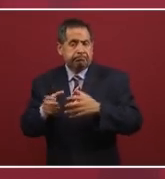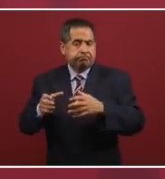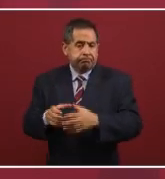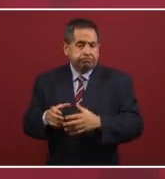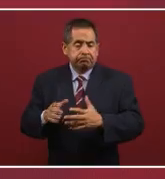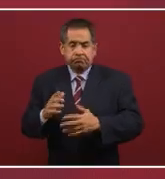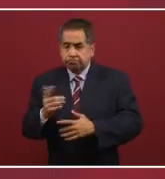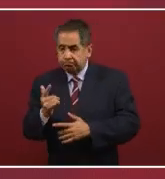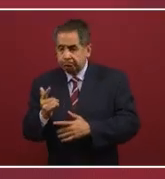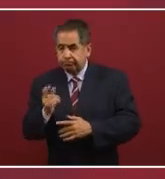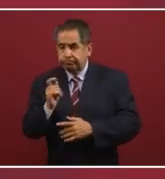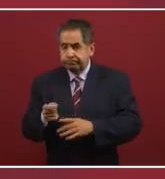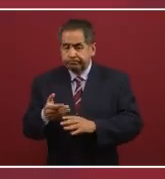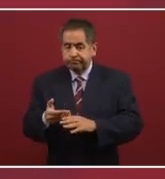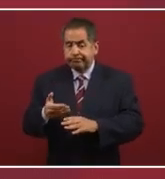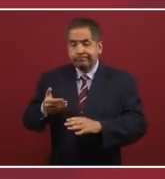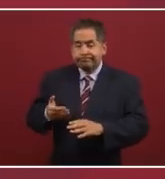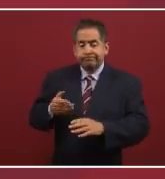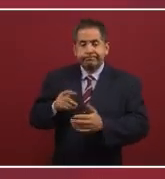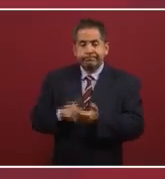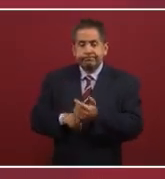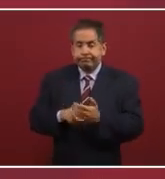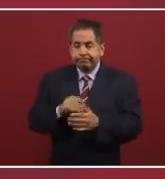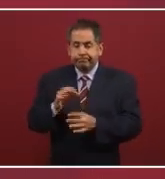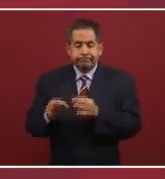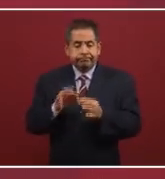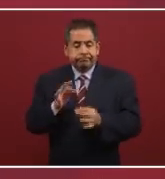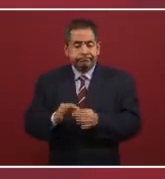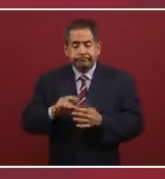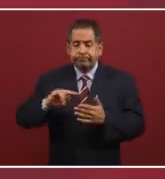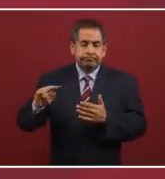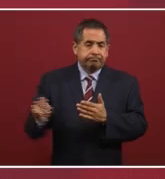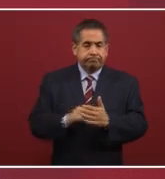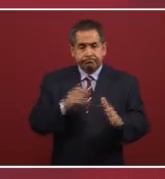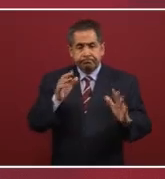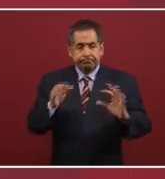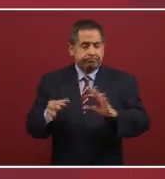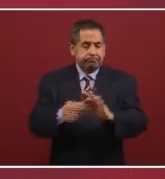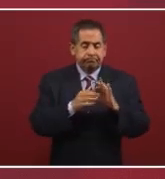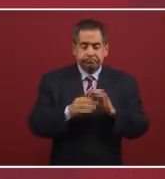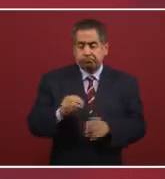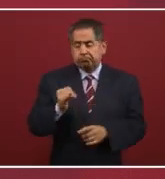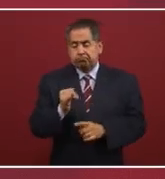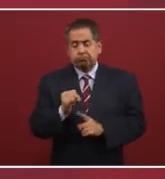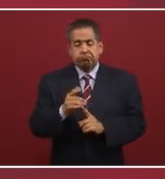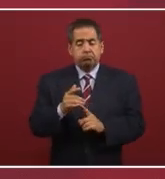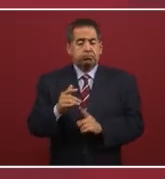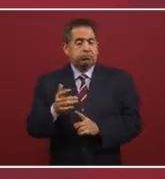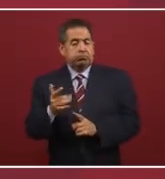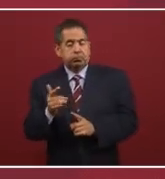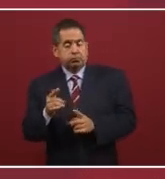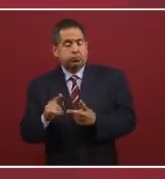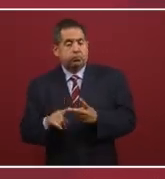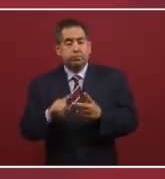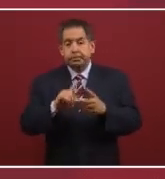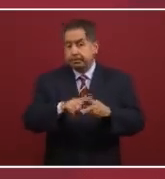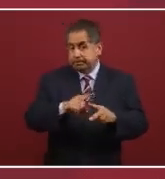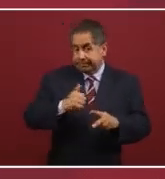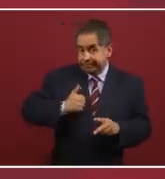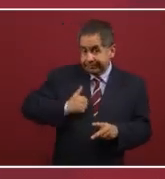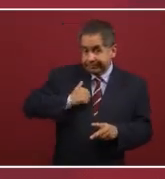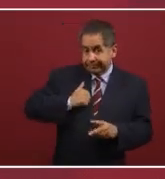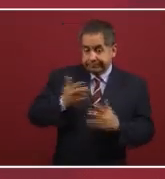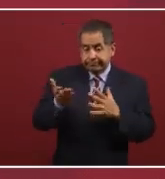así sea, es que la ratificación se complete entre junio y julio. En Canadá el receso entra en julio, entonces la